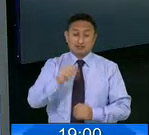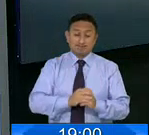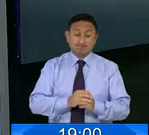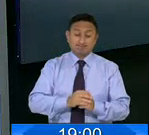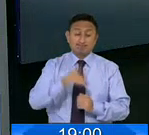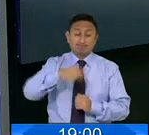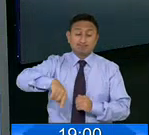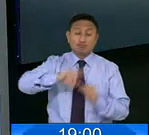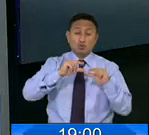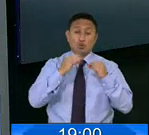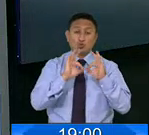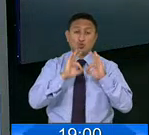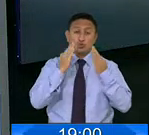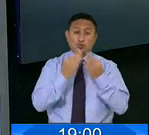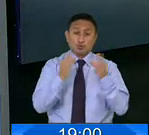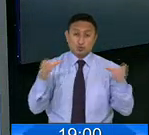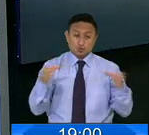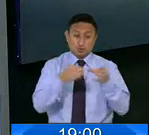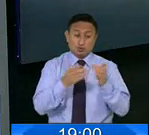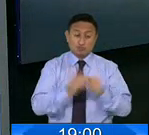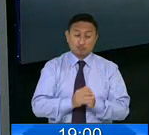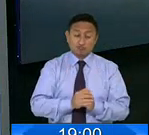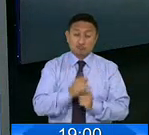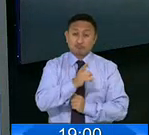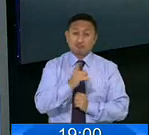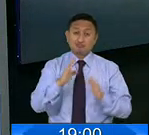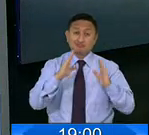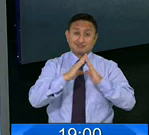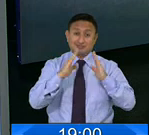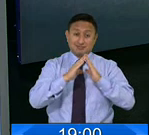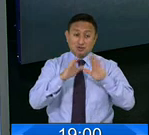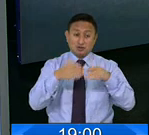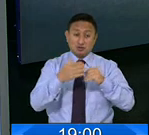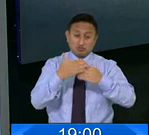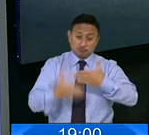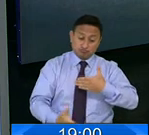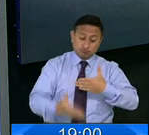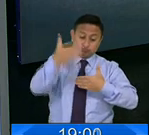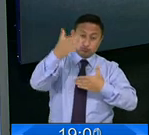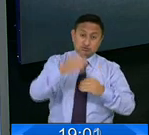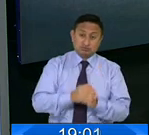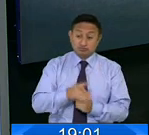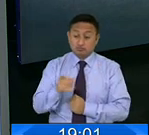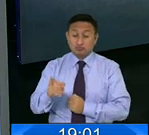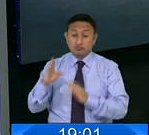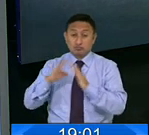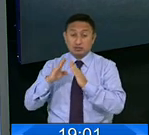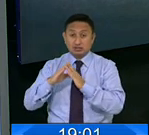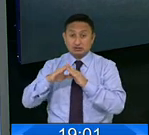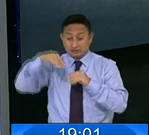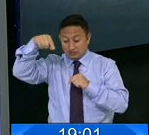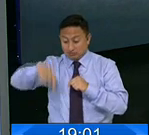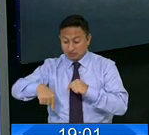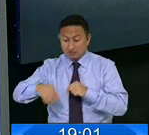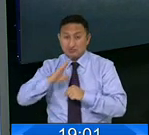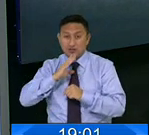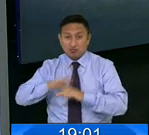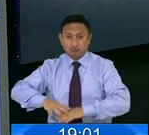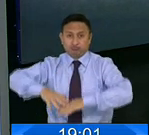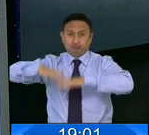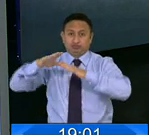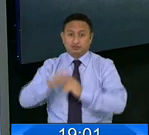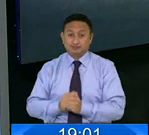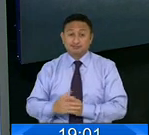grupo de familias han improvisado viviendas sobre un muro de contención debido a que sus casas están anegadas.